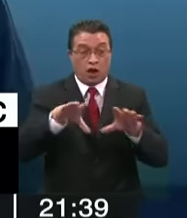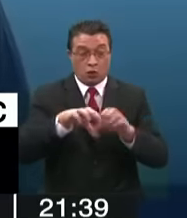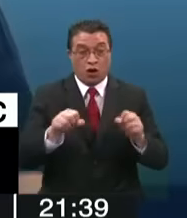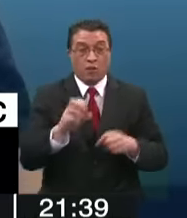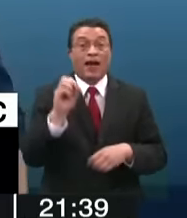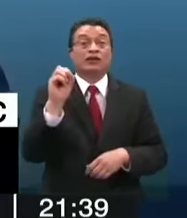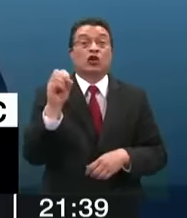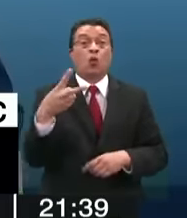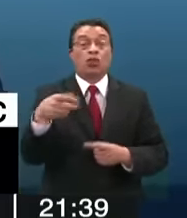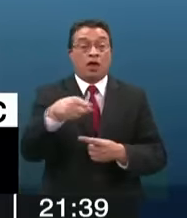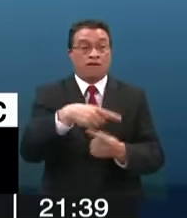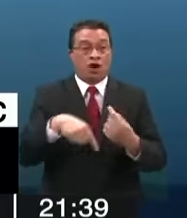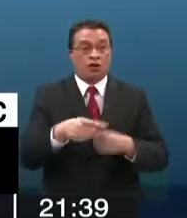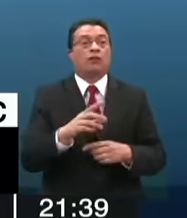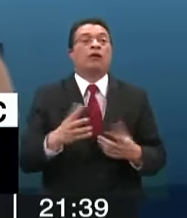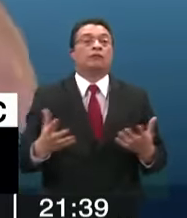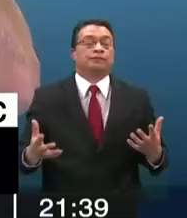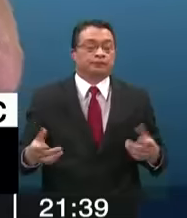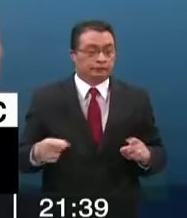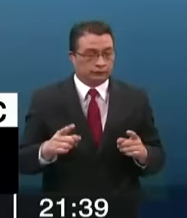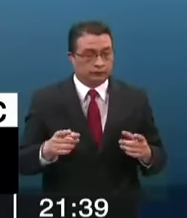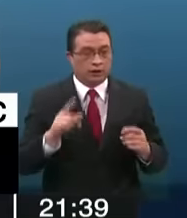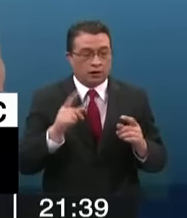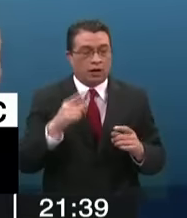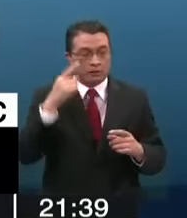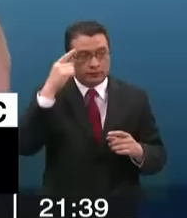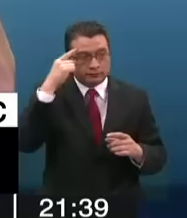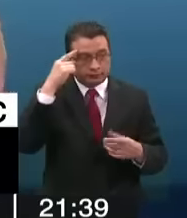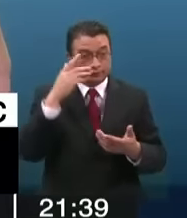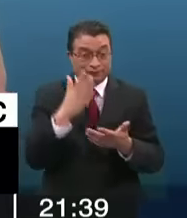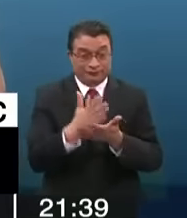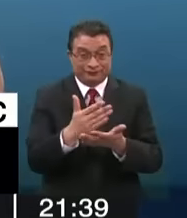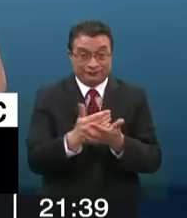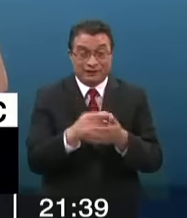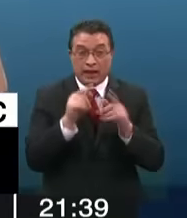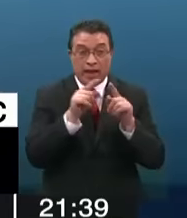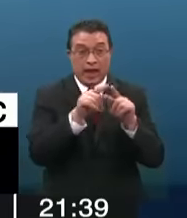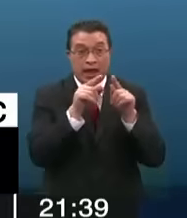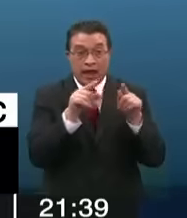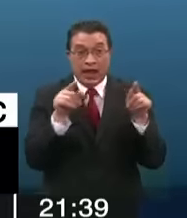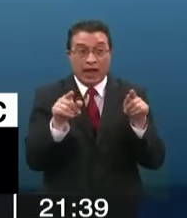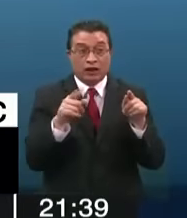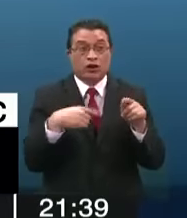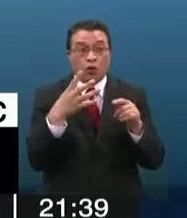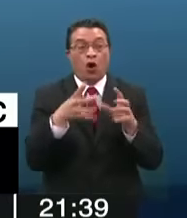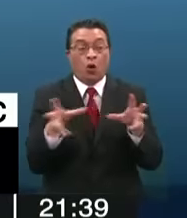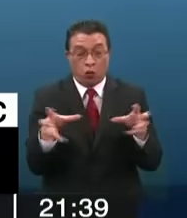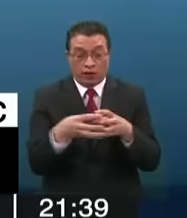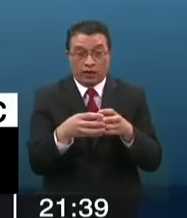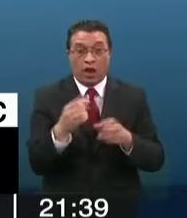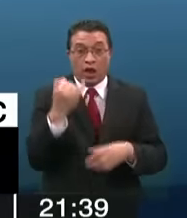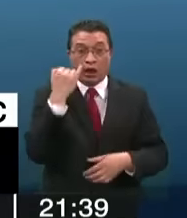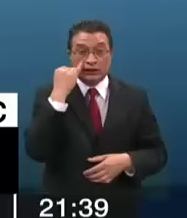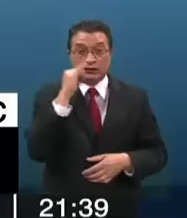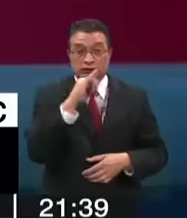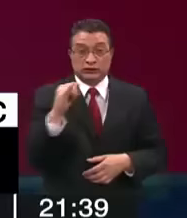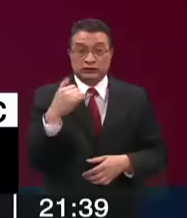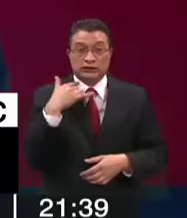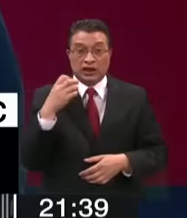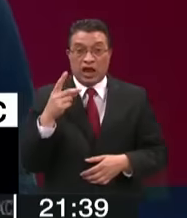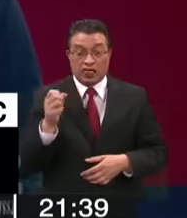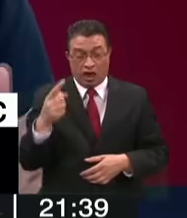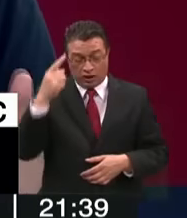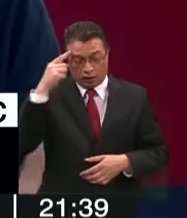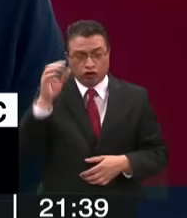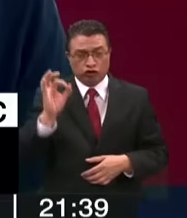segunda, cosa que es bastante inviable, pero por lo menos el espíritu que hay, incluso en ello, es de unidad con la izquierda. Entre otras